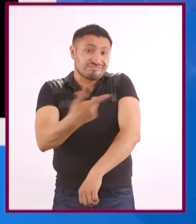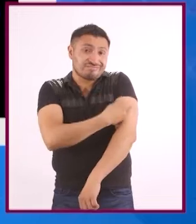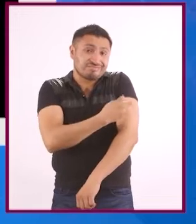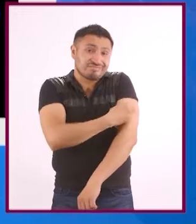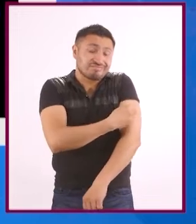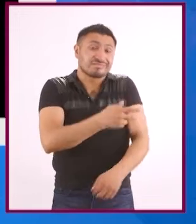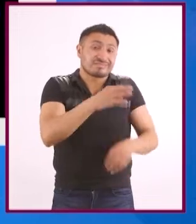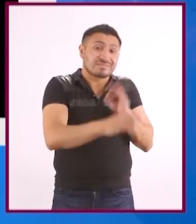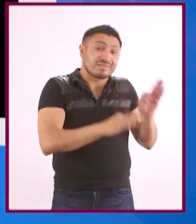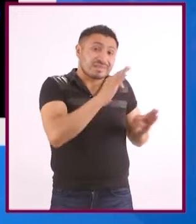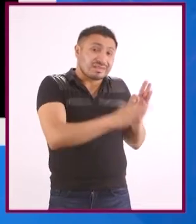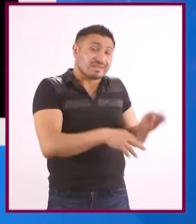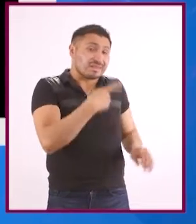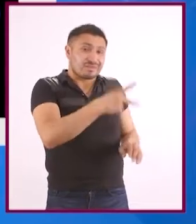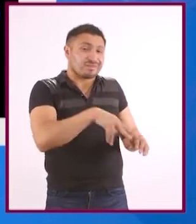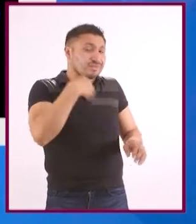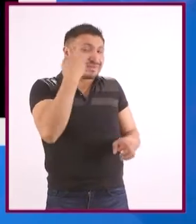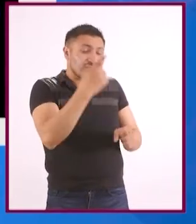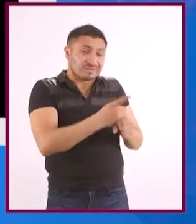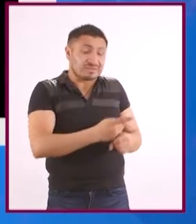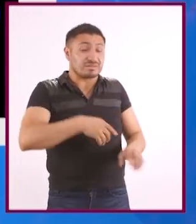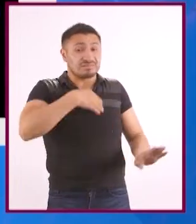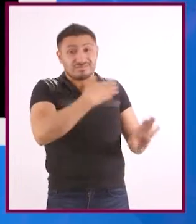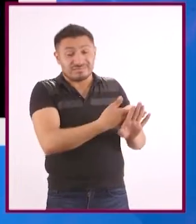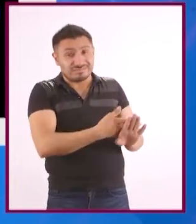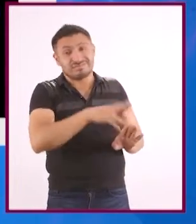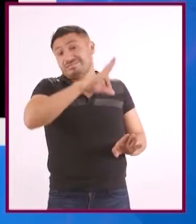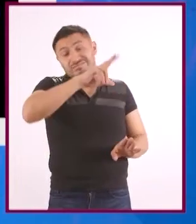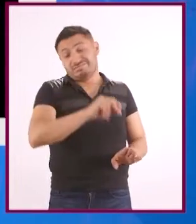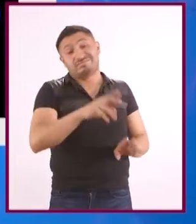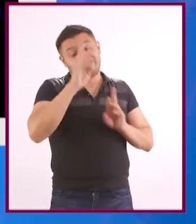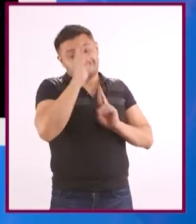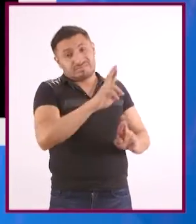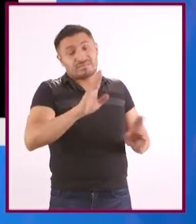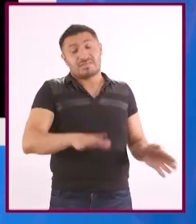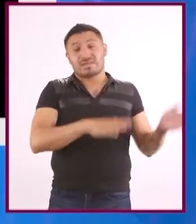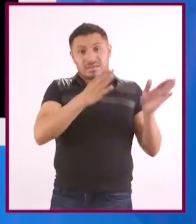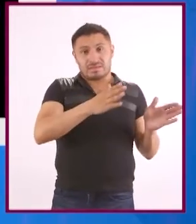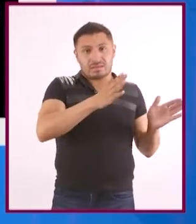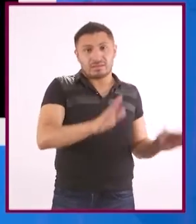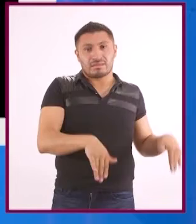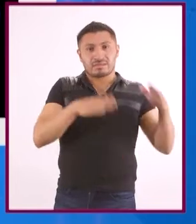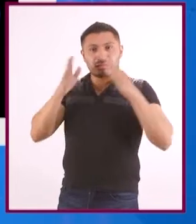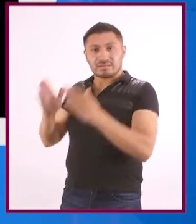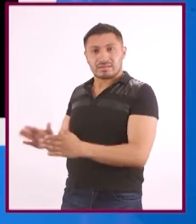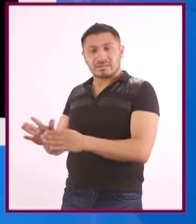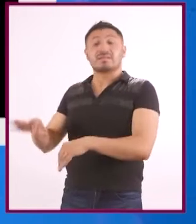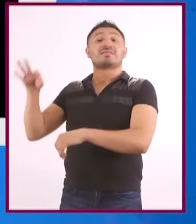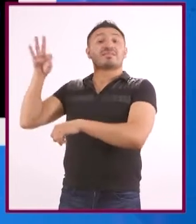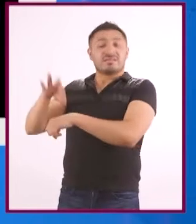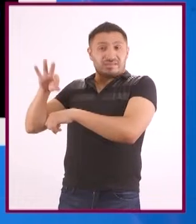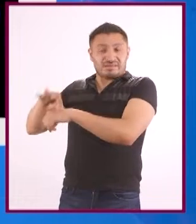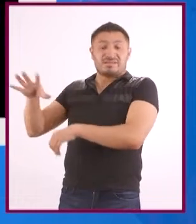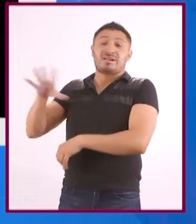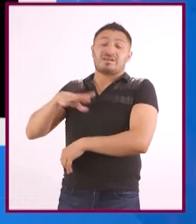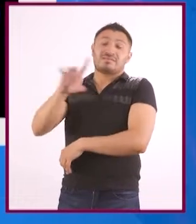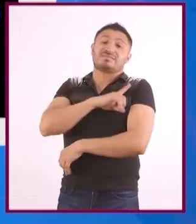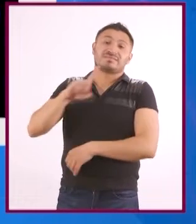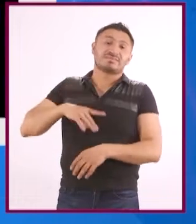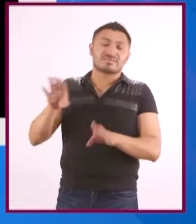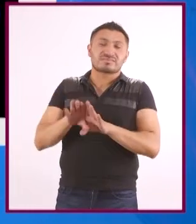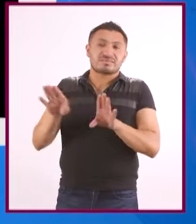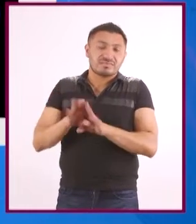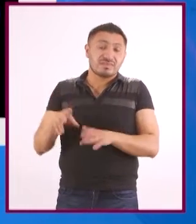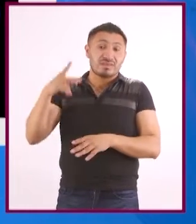un tratamiento en contra de su voluntad. Por el otro lado, también tenemos a los médicos que tienen como deberes